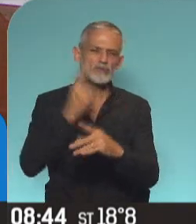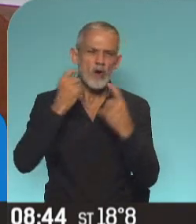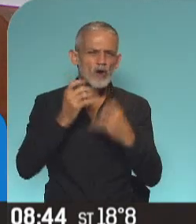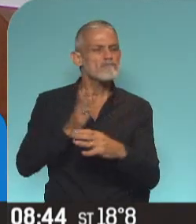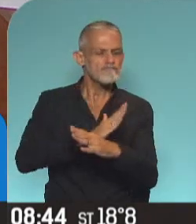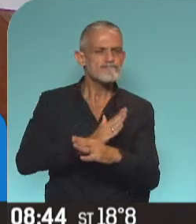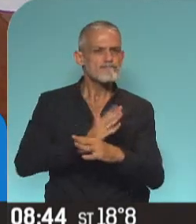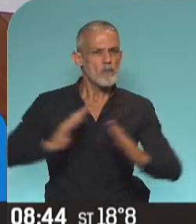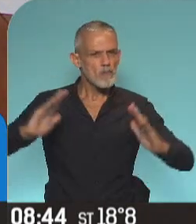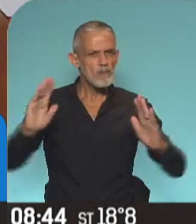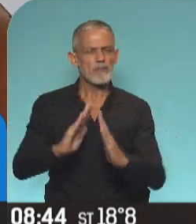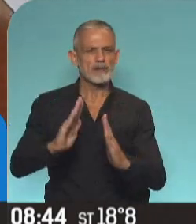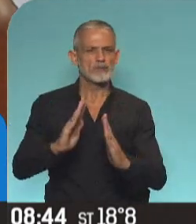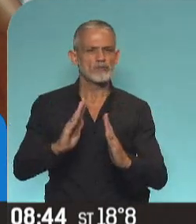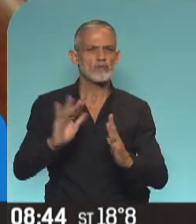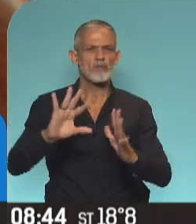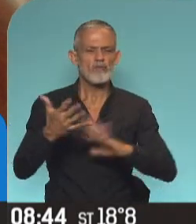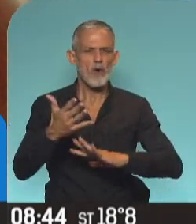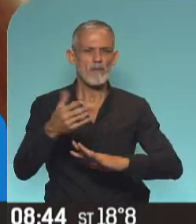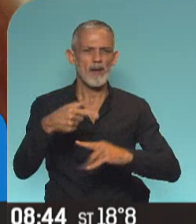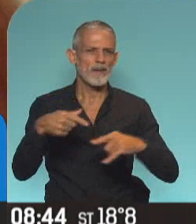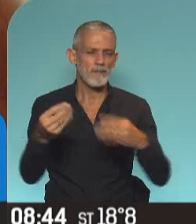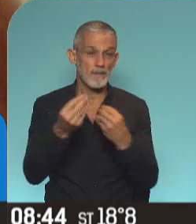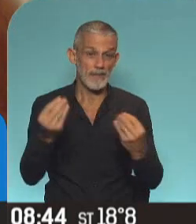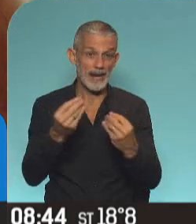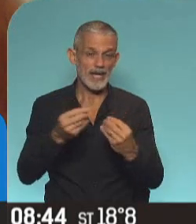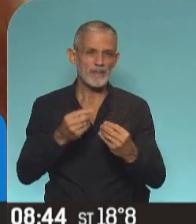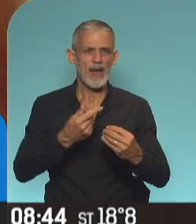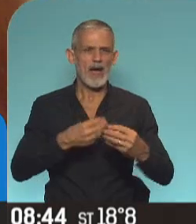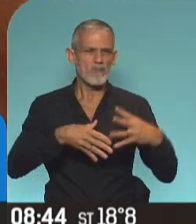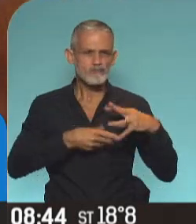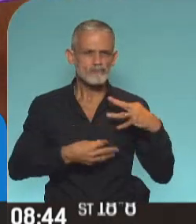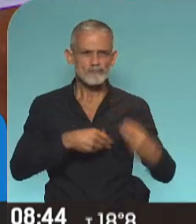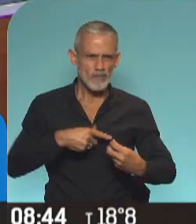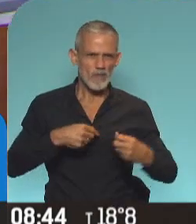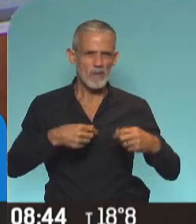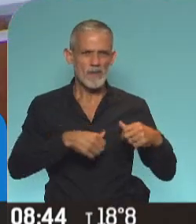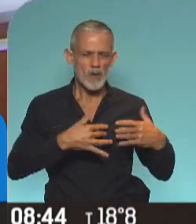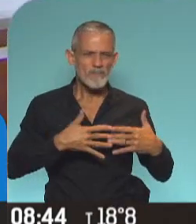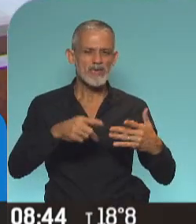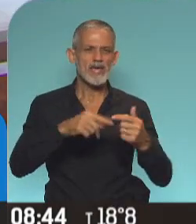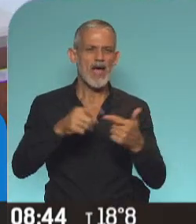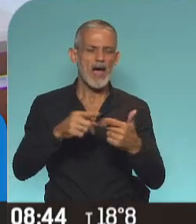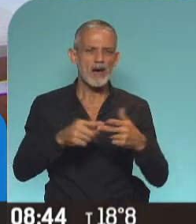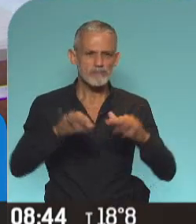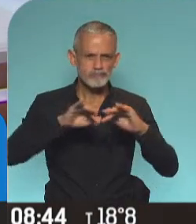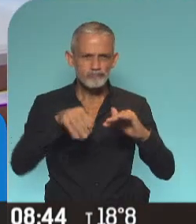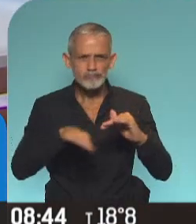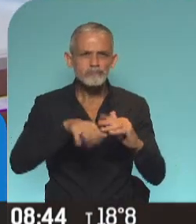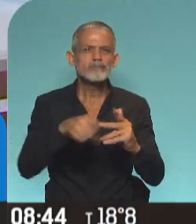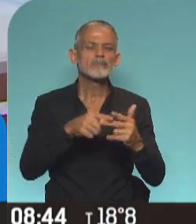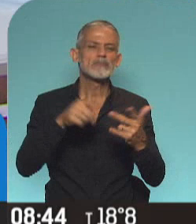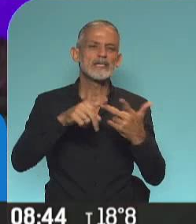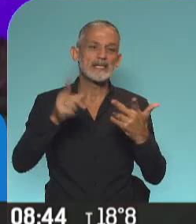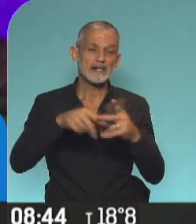notoriamente toda la metodología que se emplea de mamografías para pánico lado con una copia y estimativamente habría una